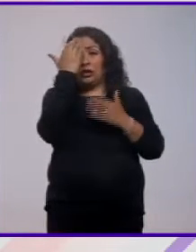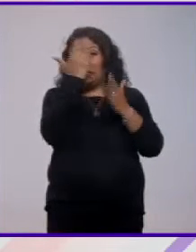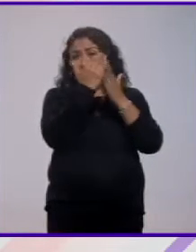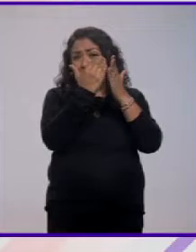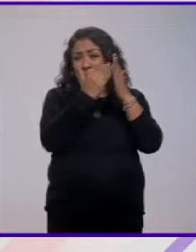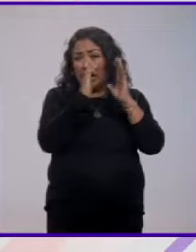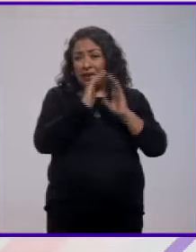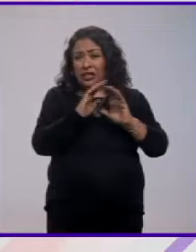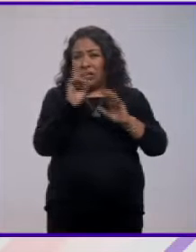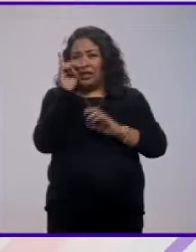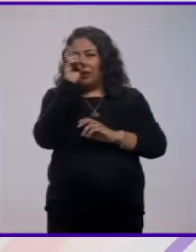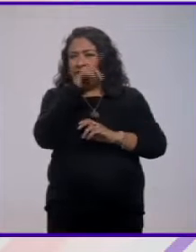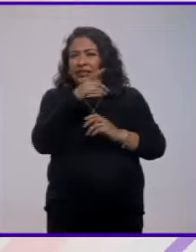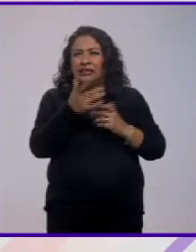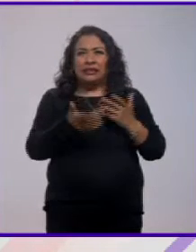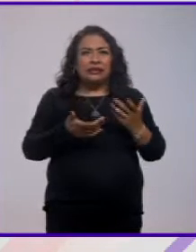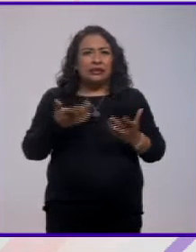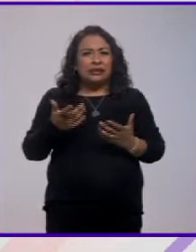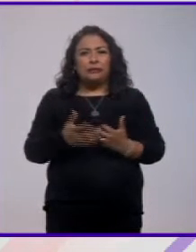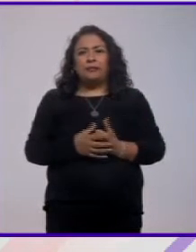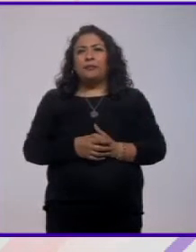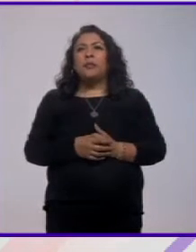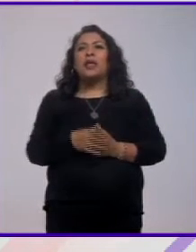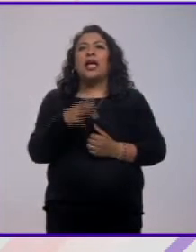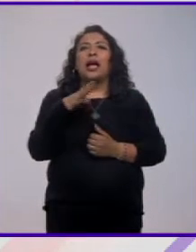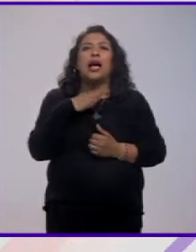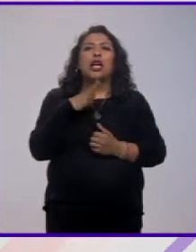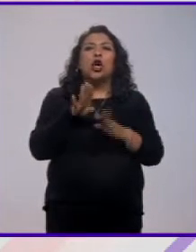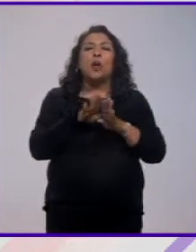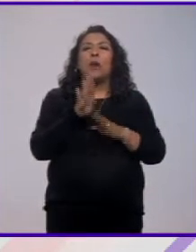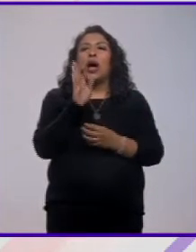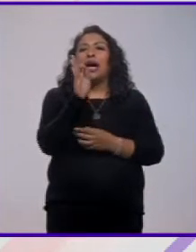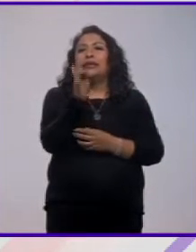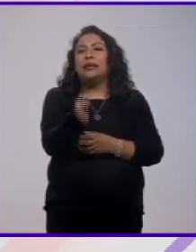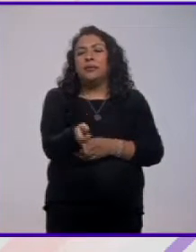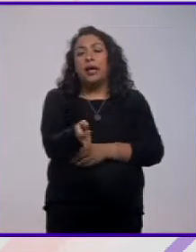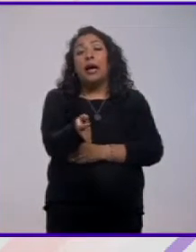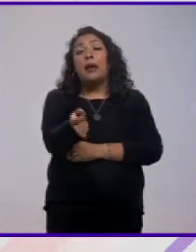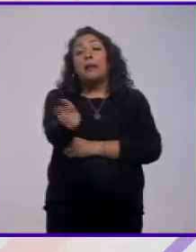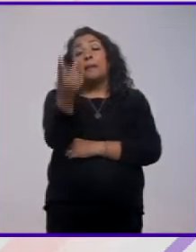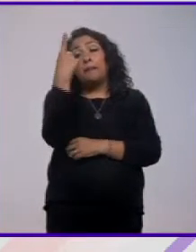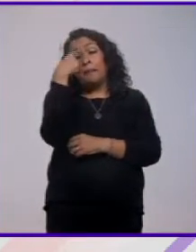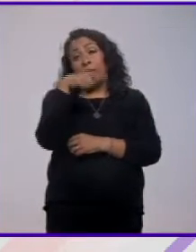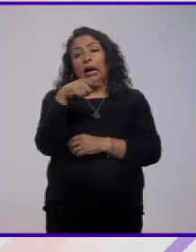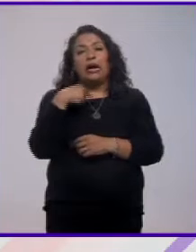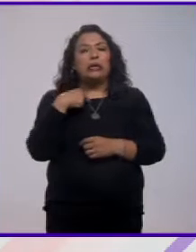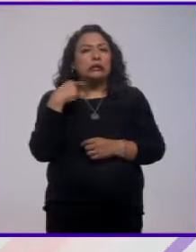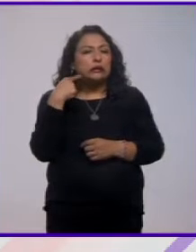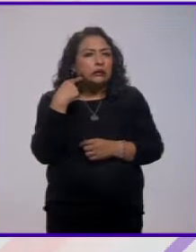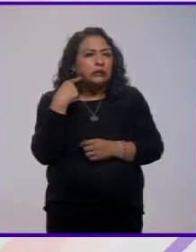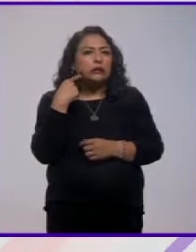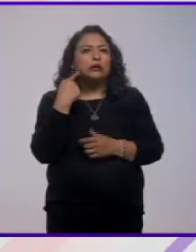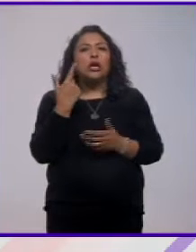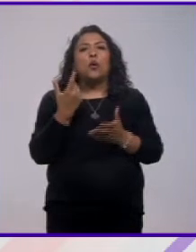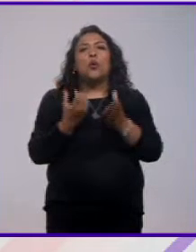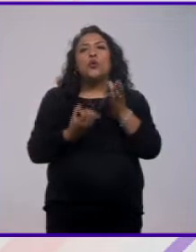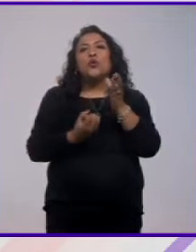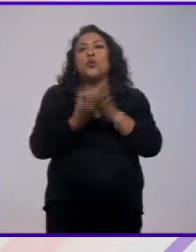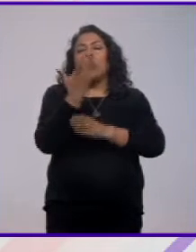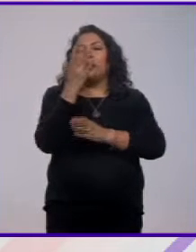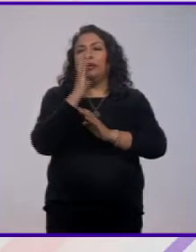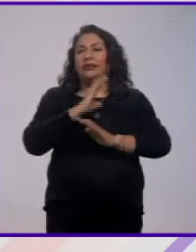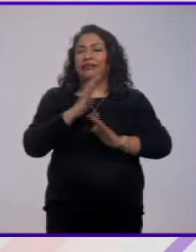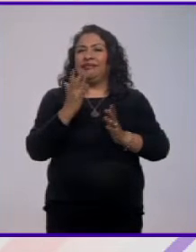repertorio, por ahí, tener una cierta disposición para escuchar un repertorio